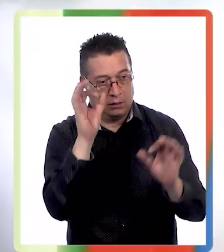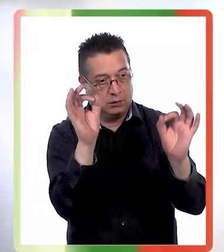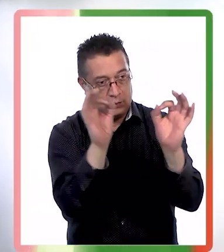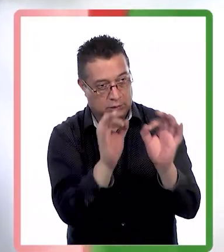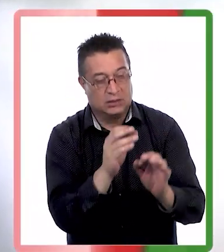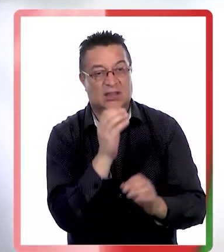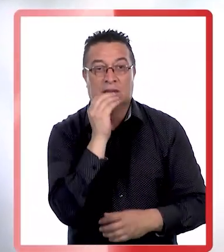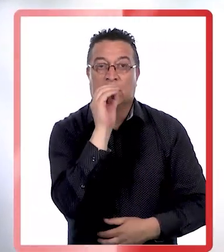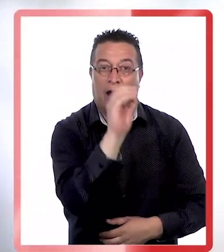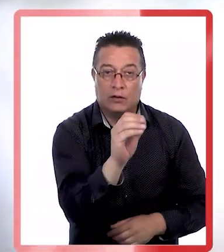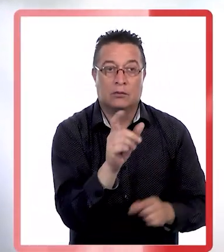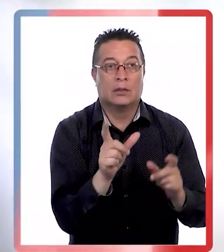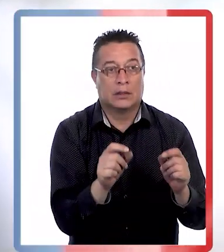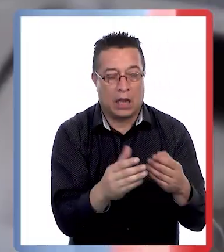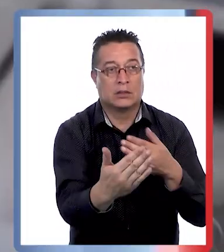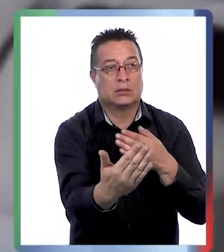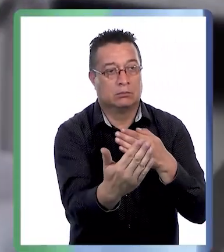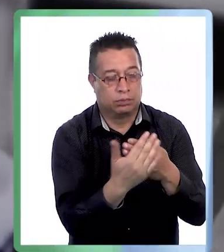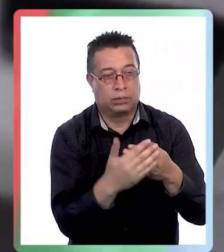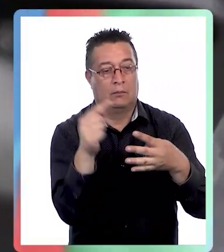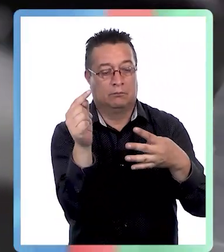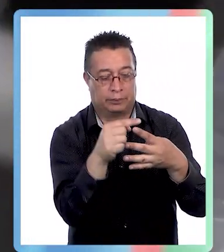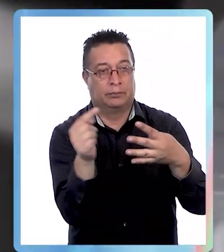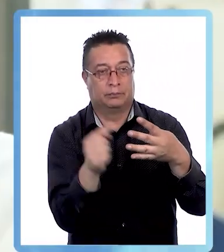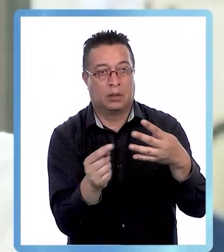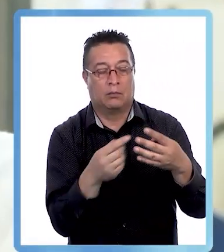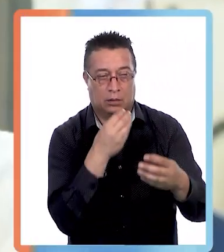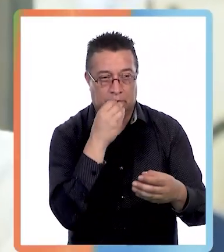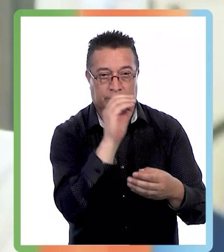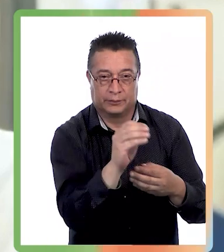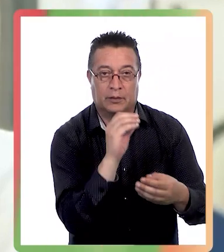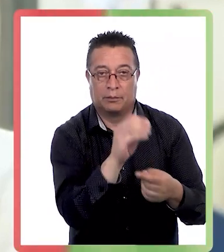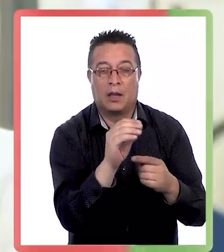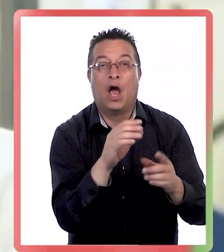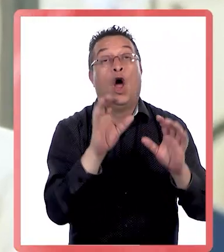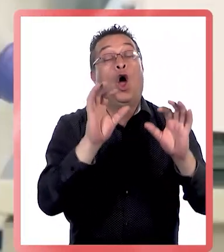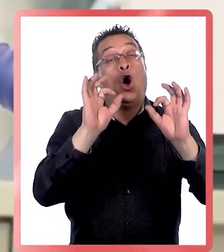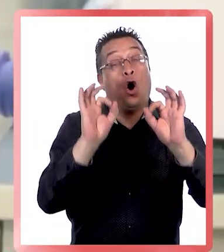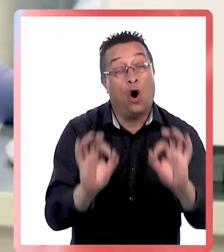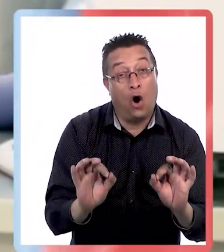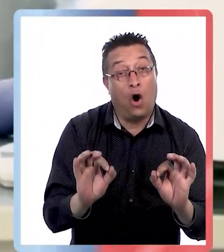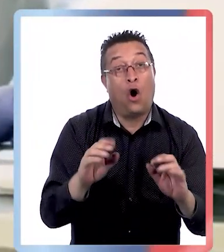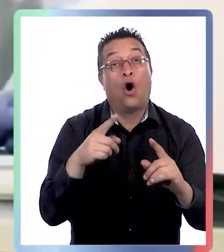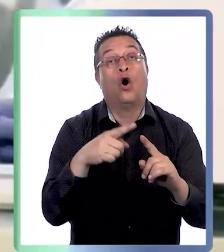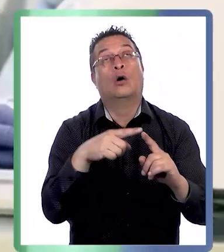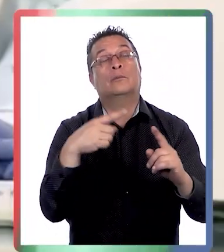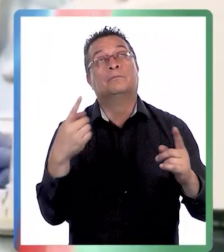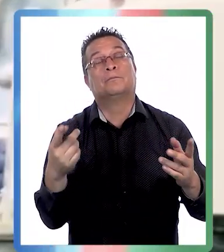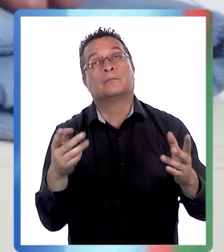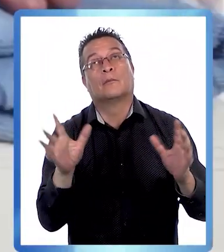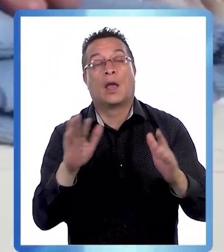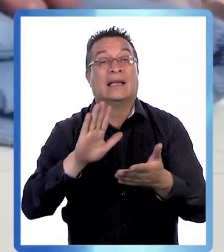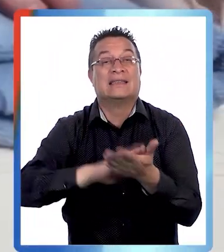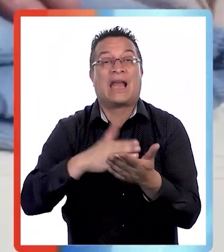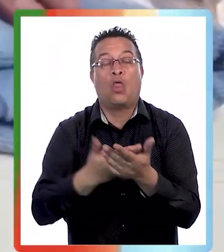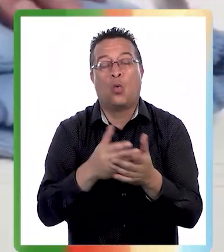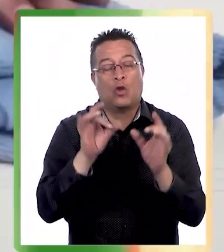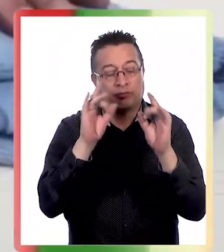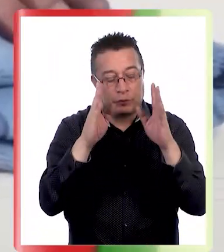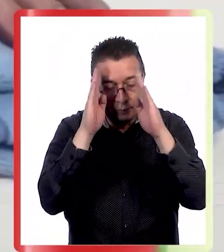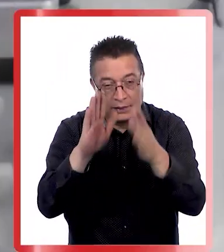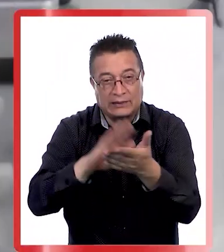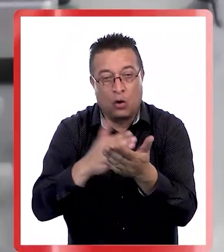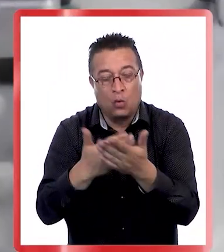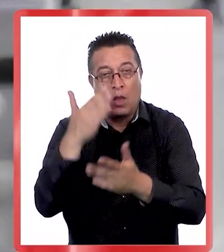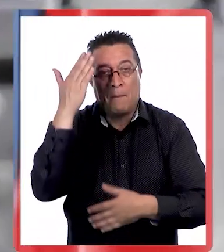el paciente para poder enfrentar y llevar a cabo este tratamiento, o tiene que ver más con netamente salud mental y la